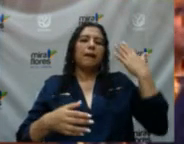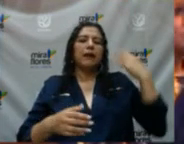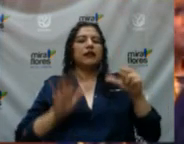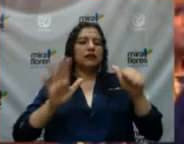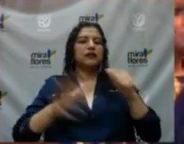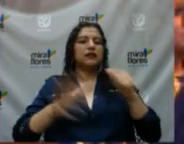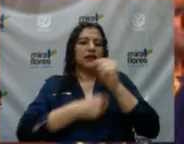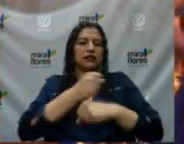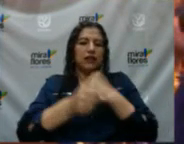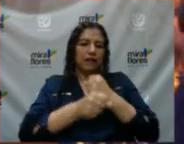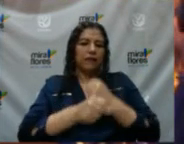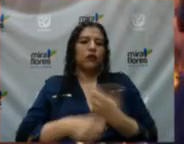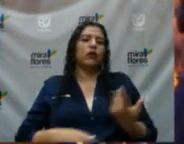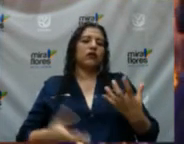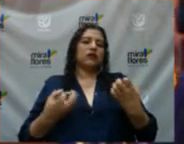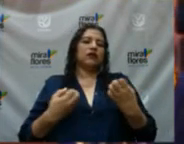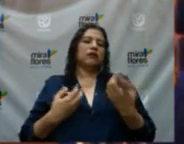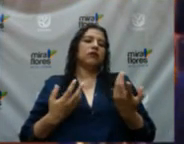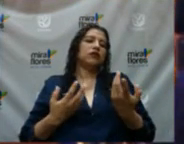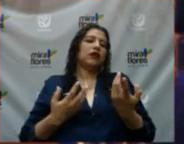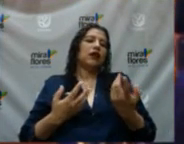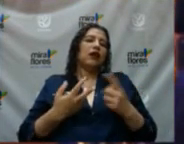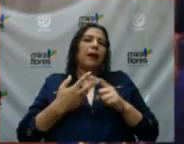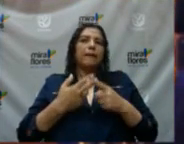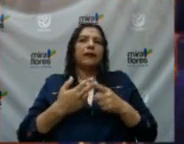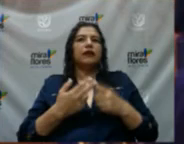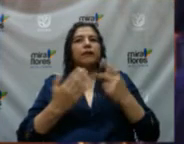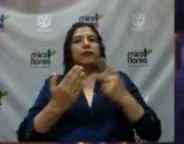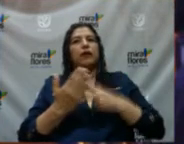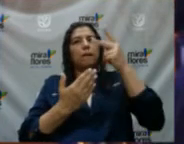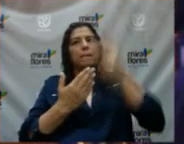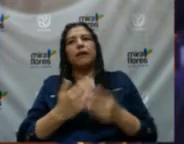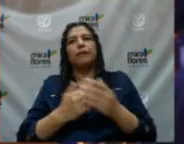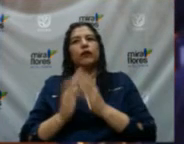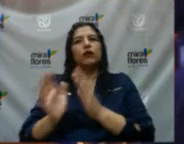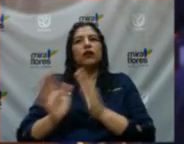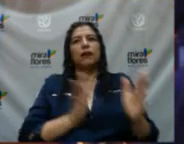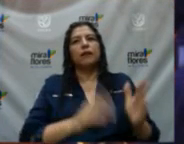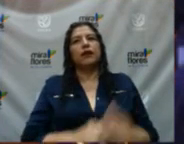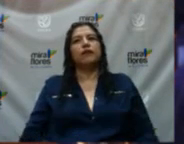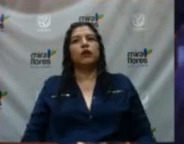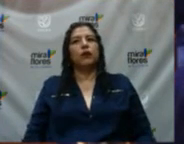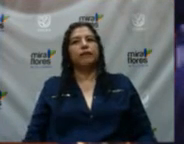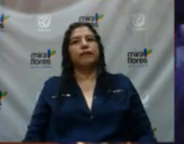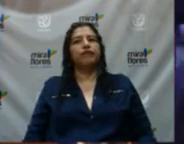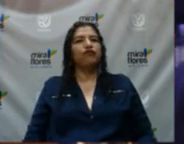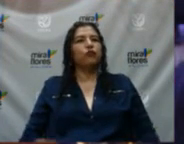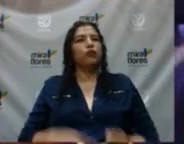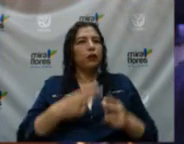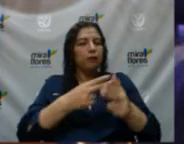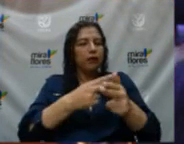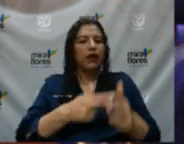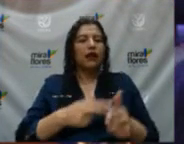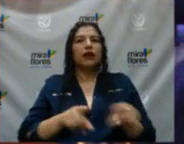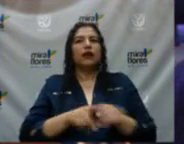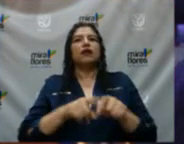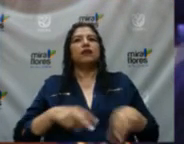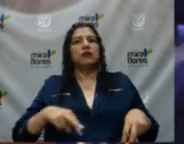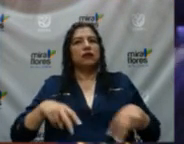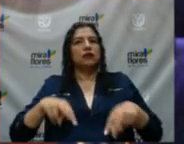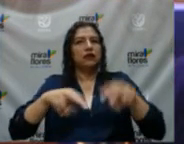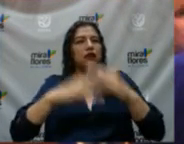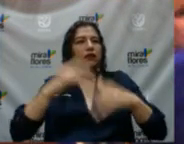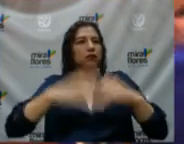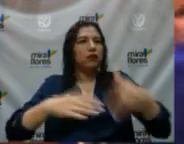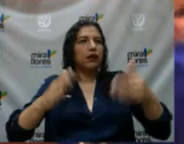6 años, cuando nos propusimos desarrollar un plan de ordenamiento vial que, aunado a un plan de movilidad urbana y a un